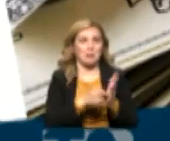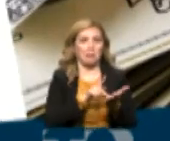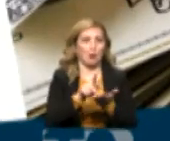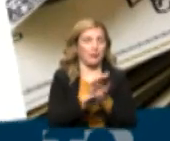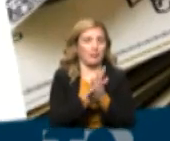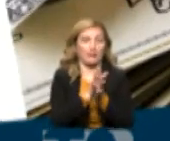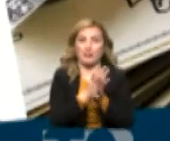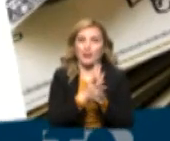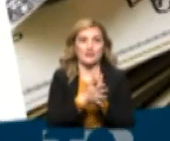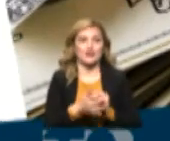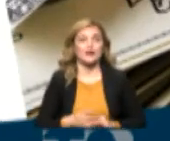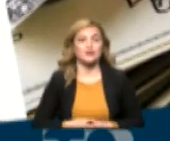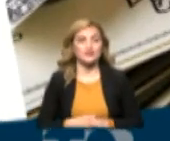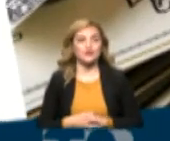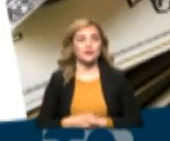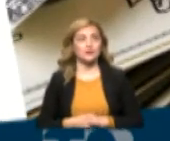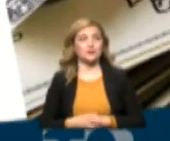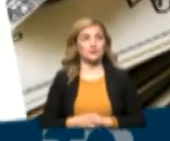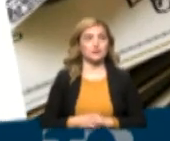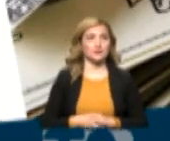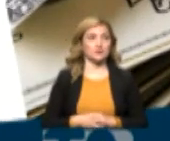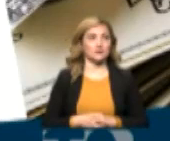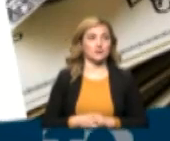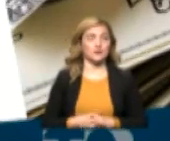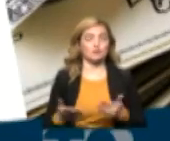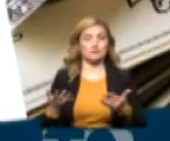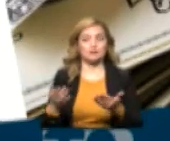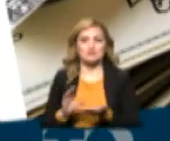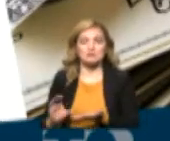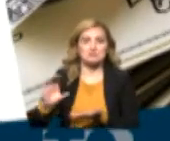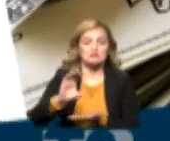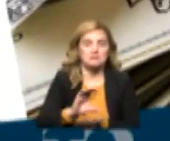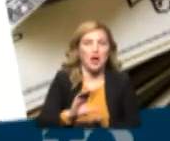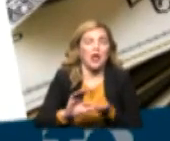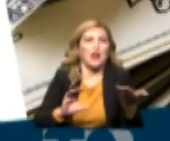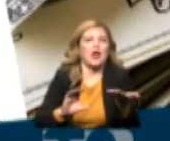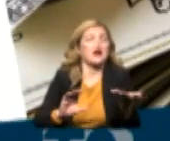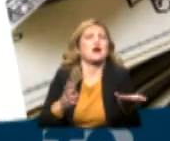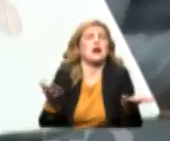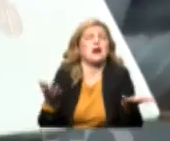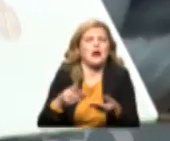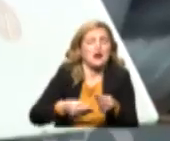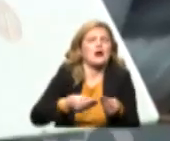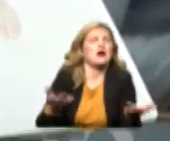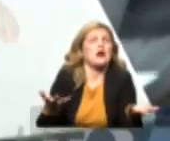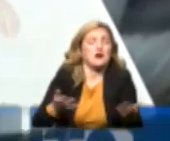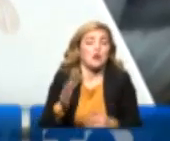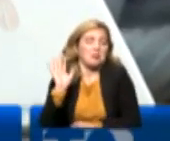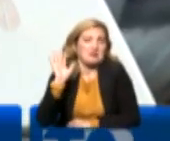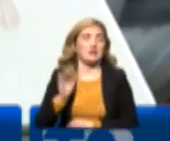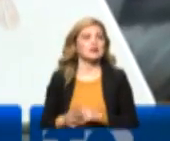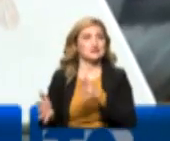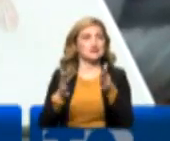mil 583 dólares. No se logró determinar el destino de estos fondos. La misma perito realizó